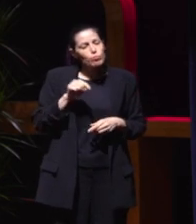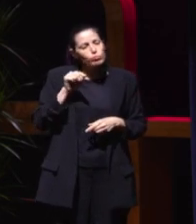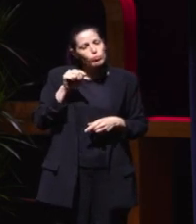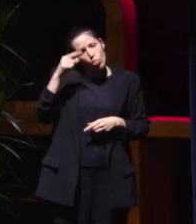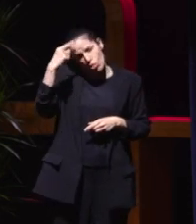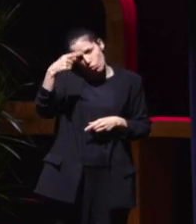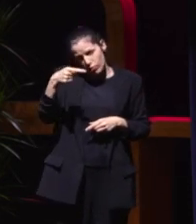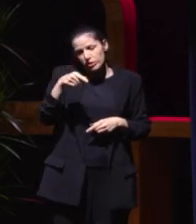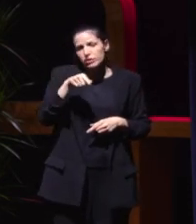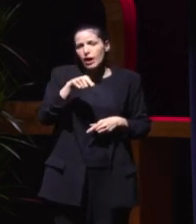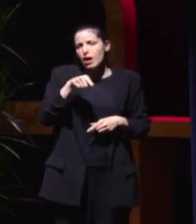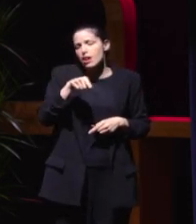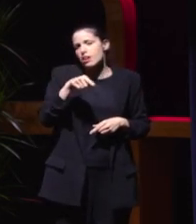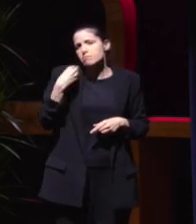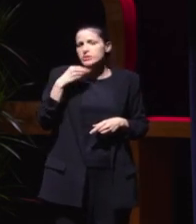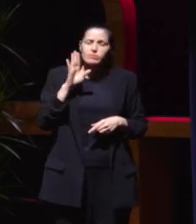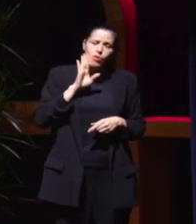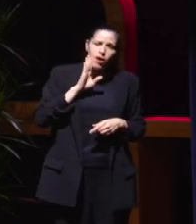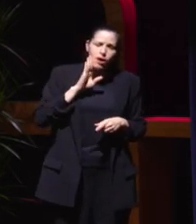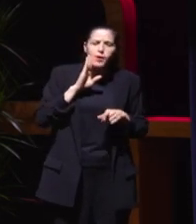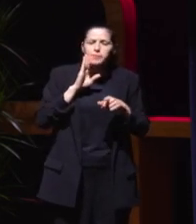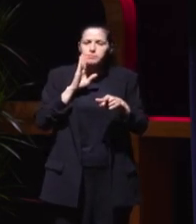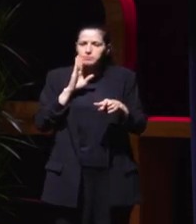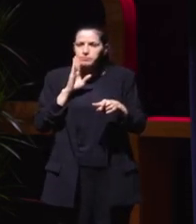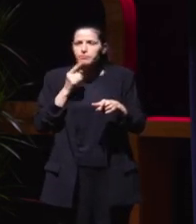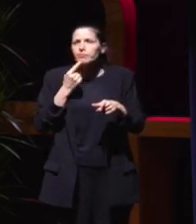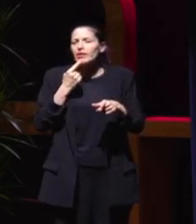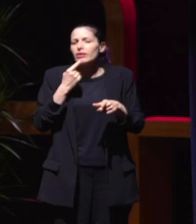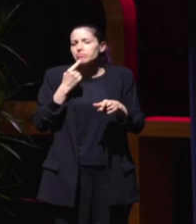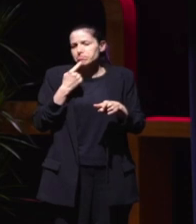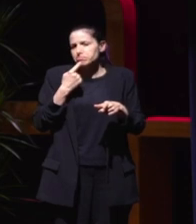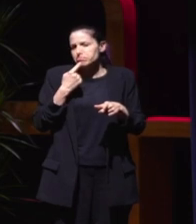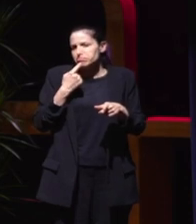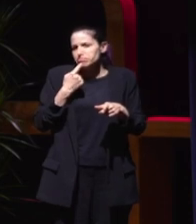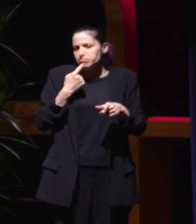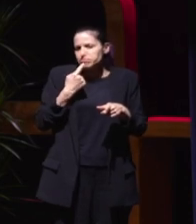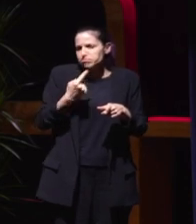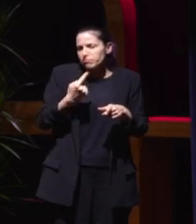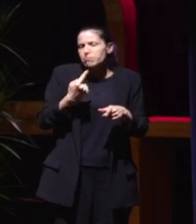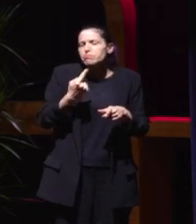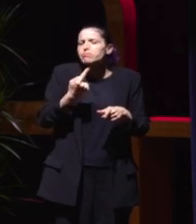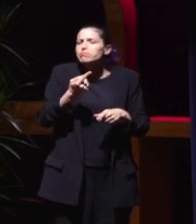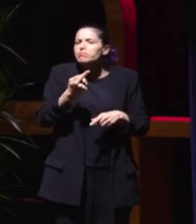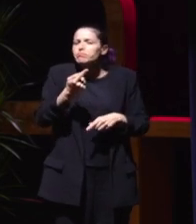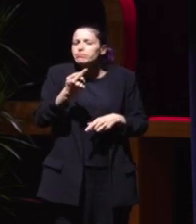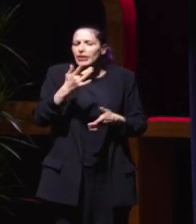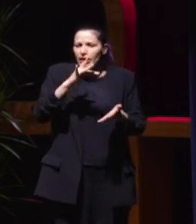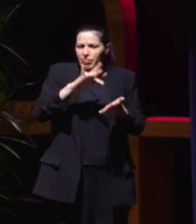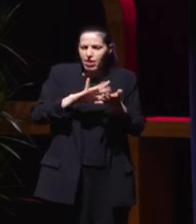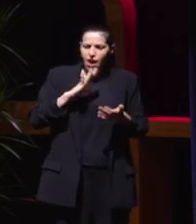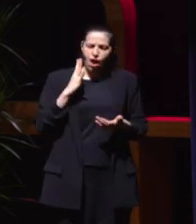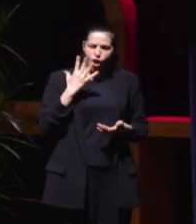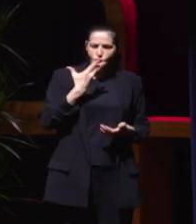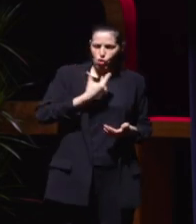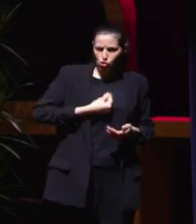documental de Nina Méndez y viene a cuento porque yo cuando el día de los Goya al día